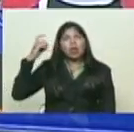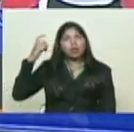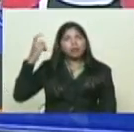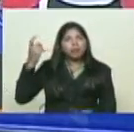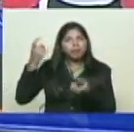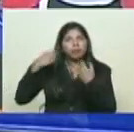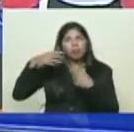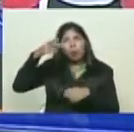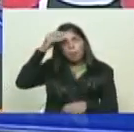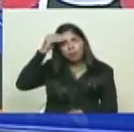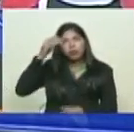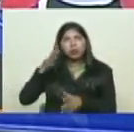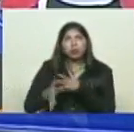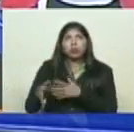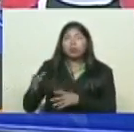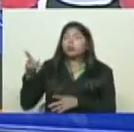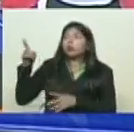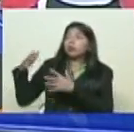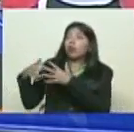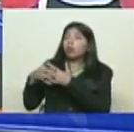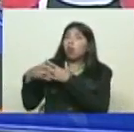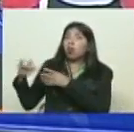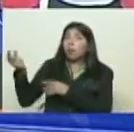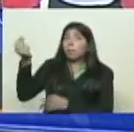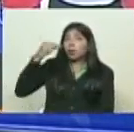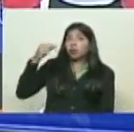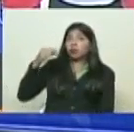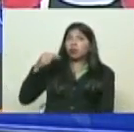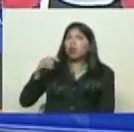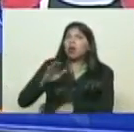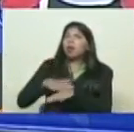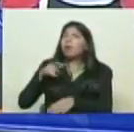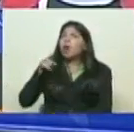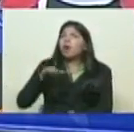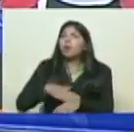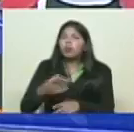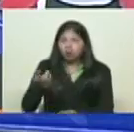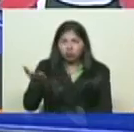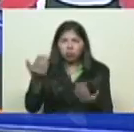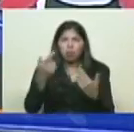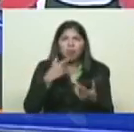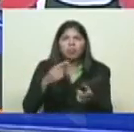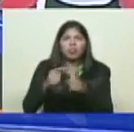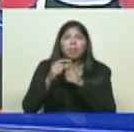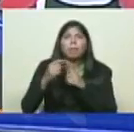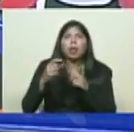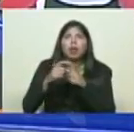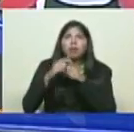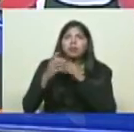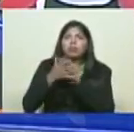ataca, es porque somos uno. Díganlo ustedes, compañeros.